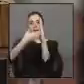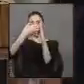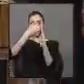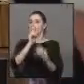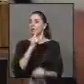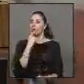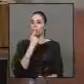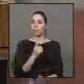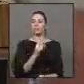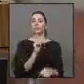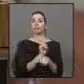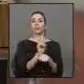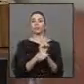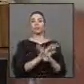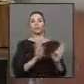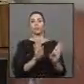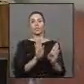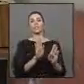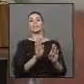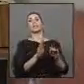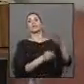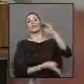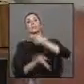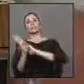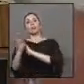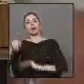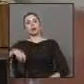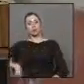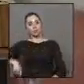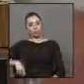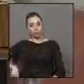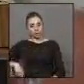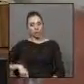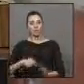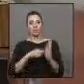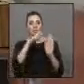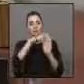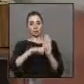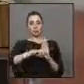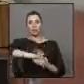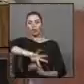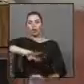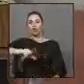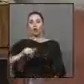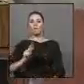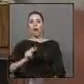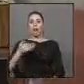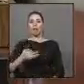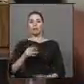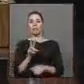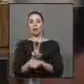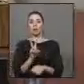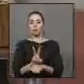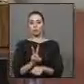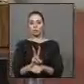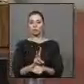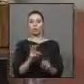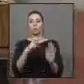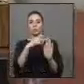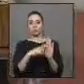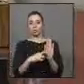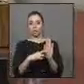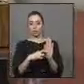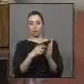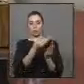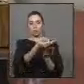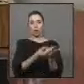al problema del retiro de los profesores del sistema, un proyecto que le roba la dignidad al profesor, un proyecto en el cual las cifras